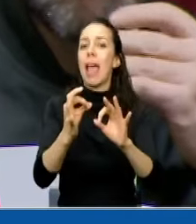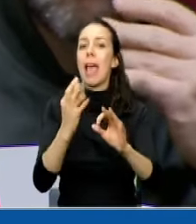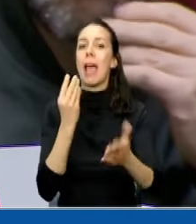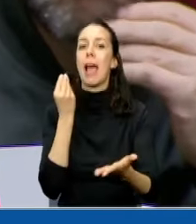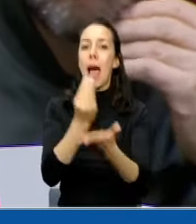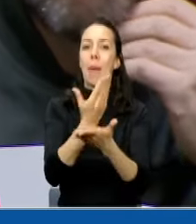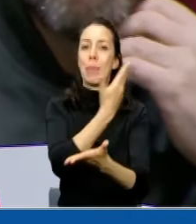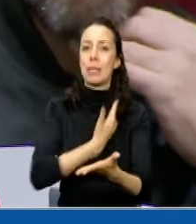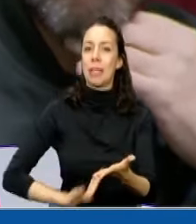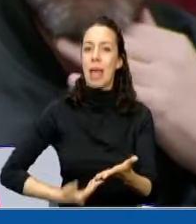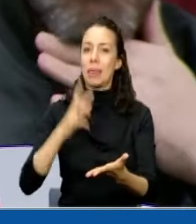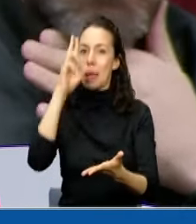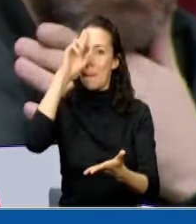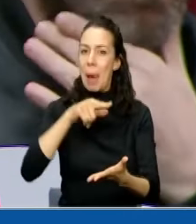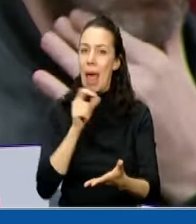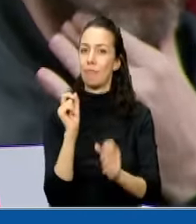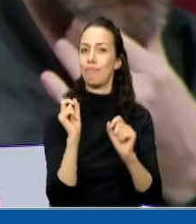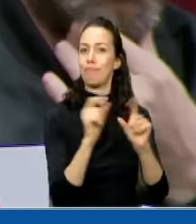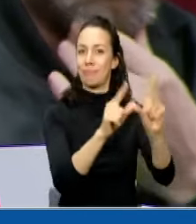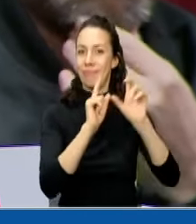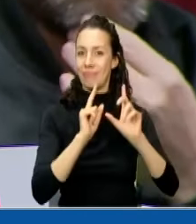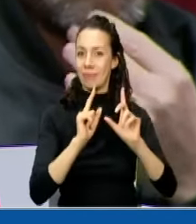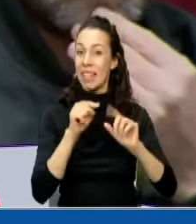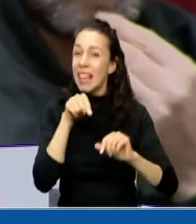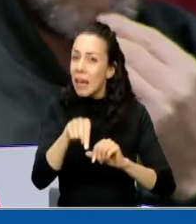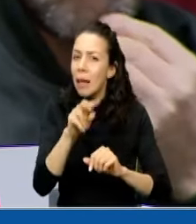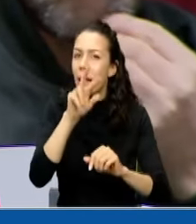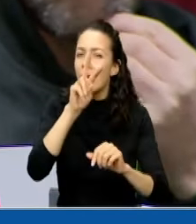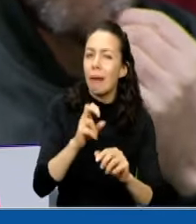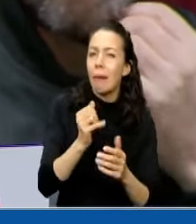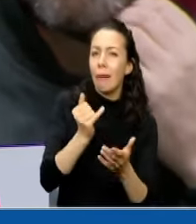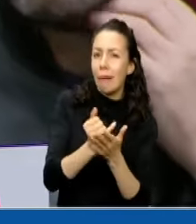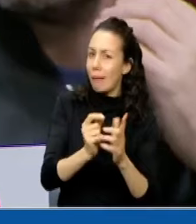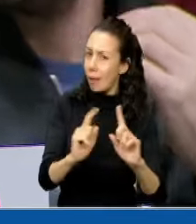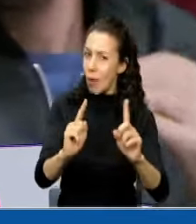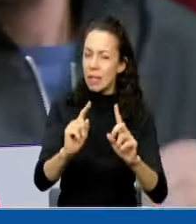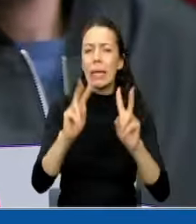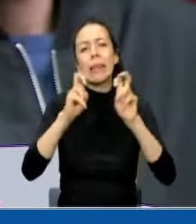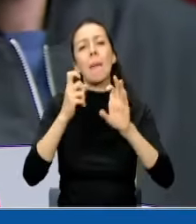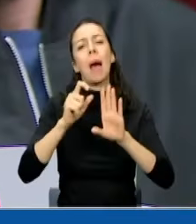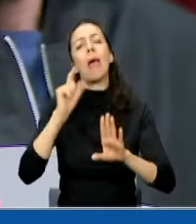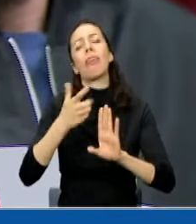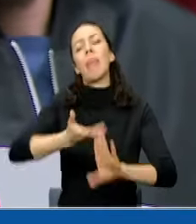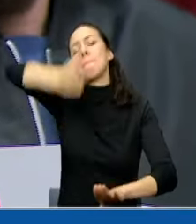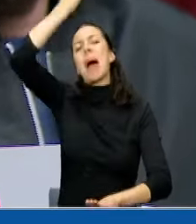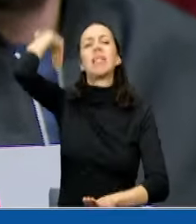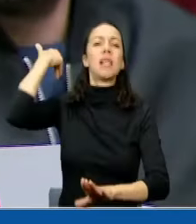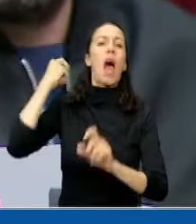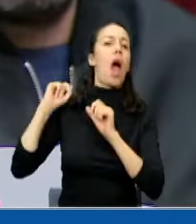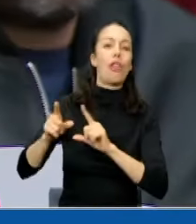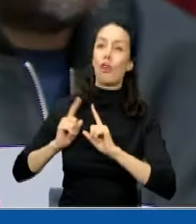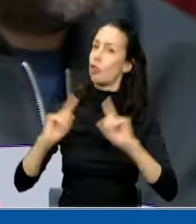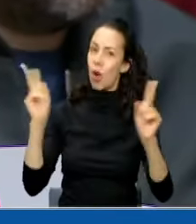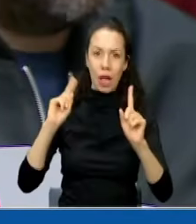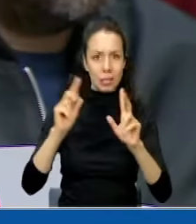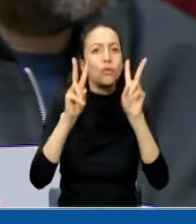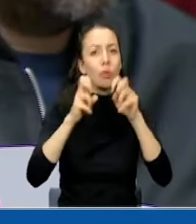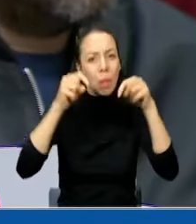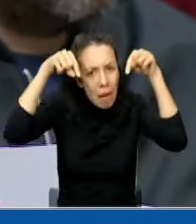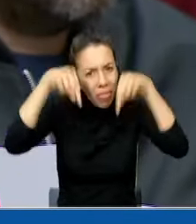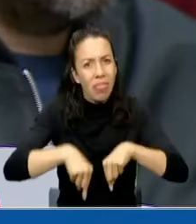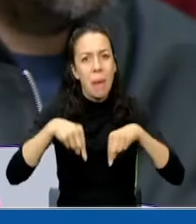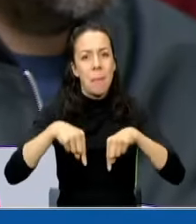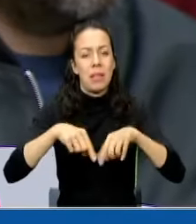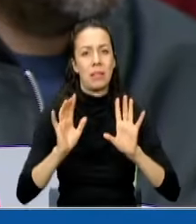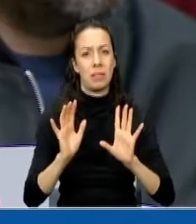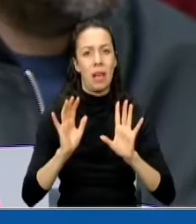nada un tema menor, no se trata de un tema del pasado, se trata de un tema claro del presente,